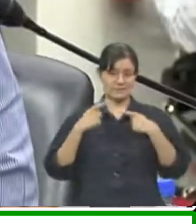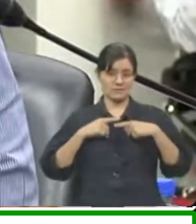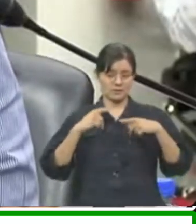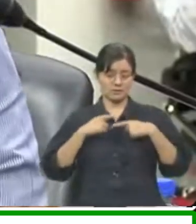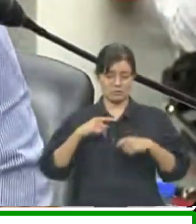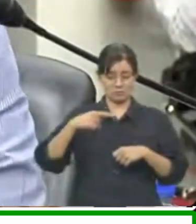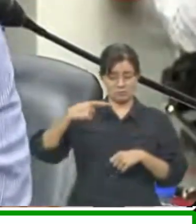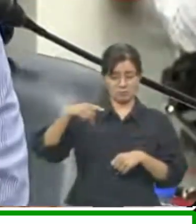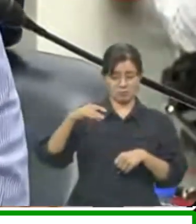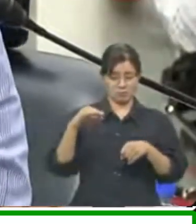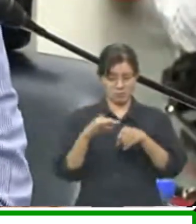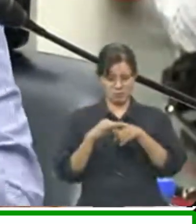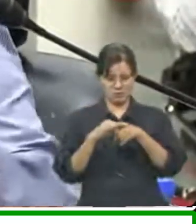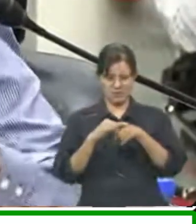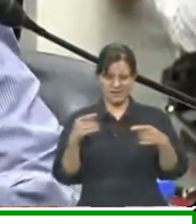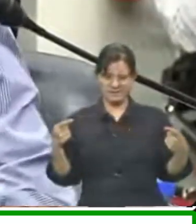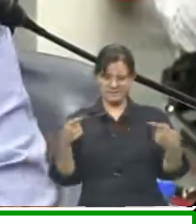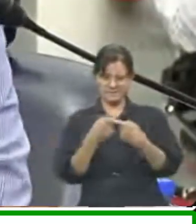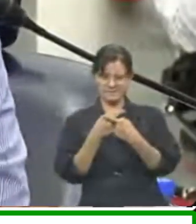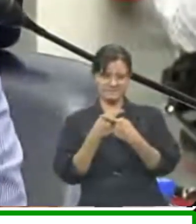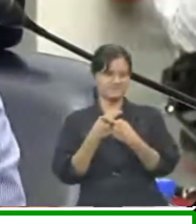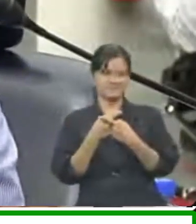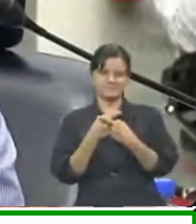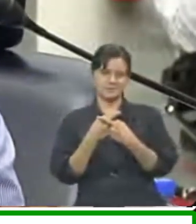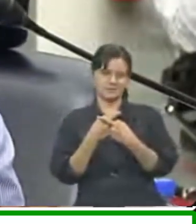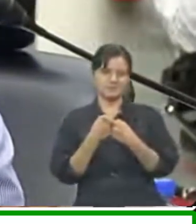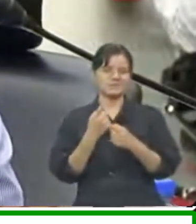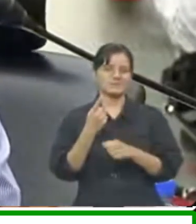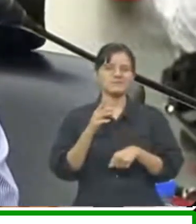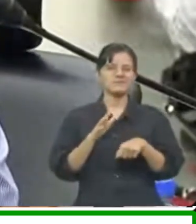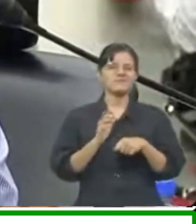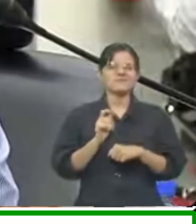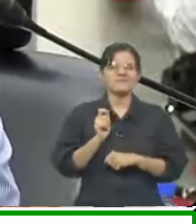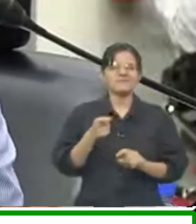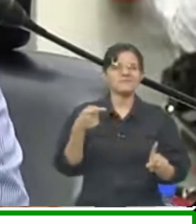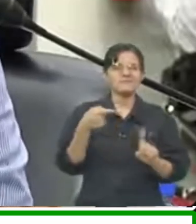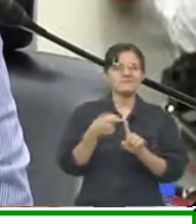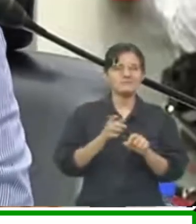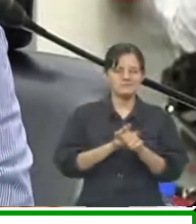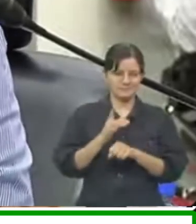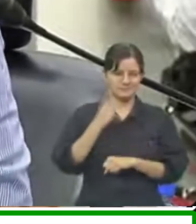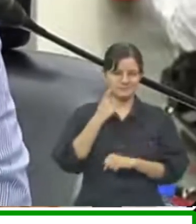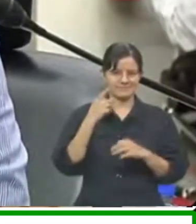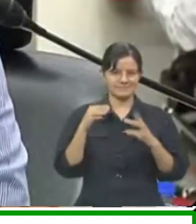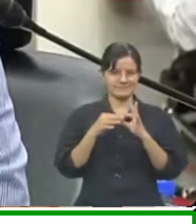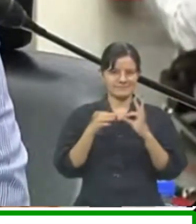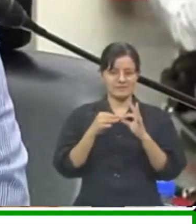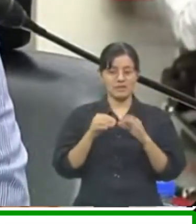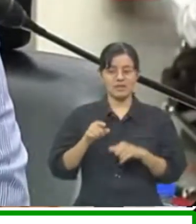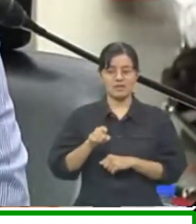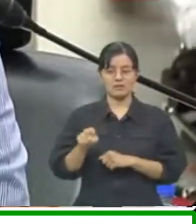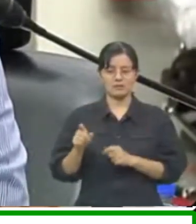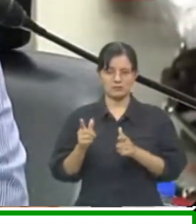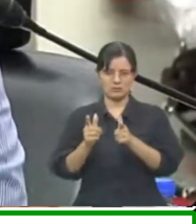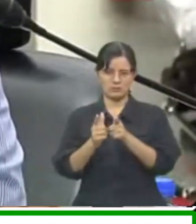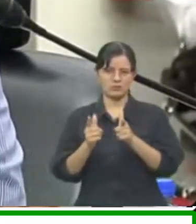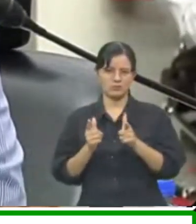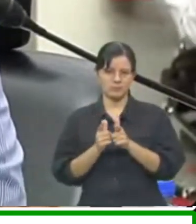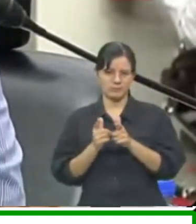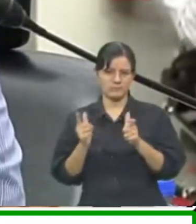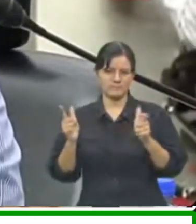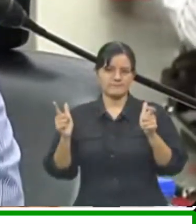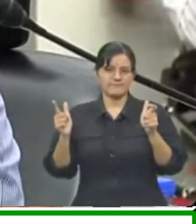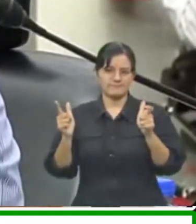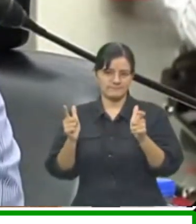popular. ¿A qué voy? Por cosas que se han expresado aquí. El decir que las minorías deben de tener